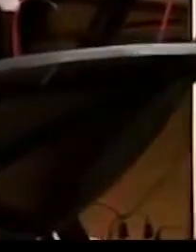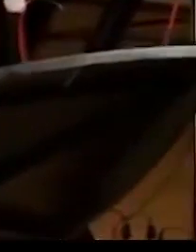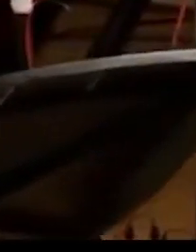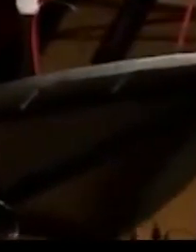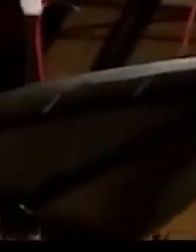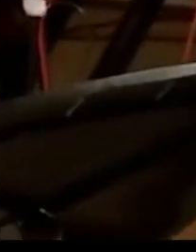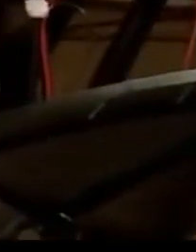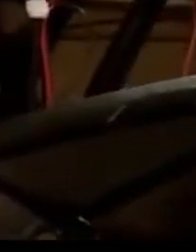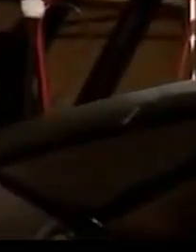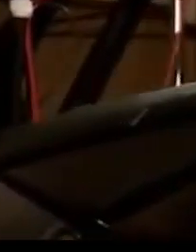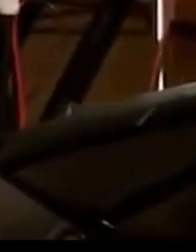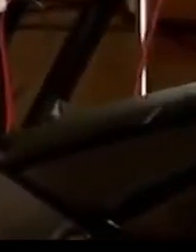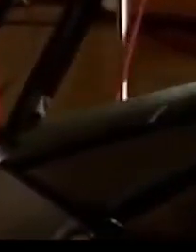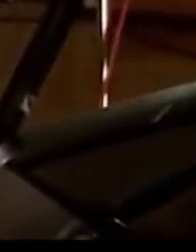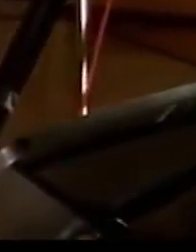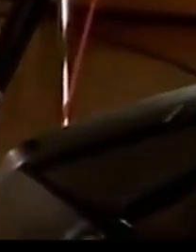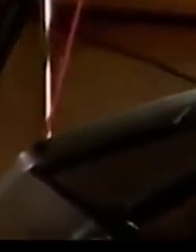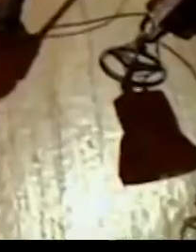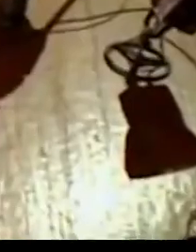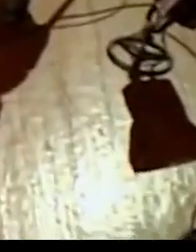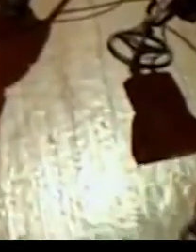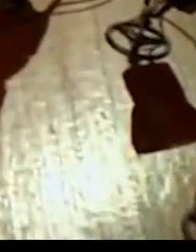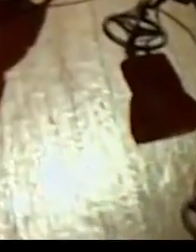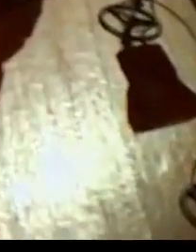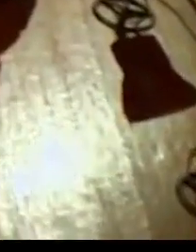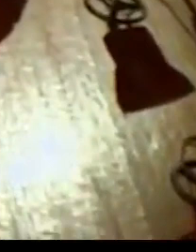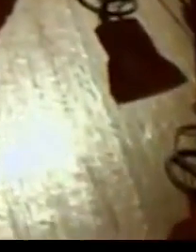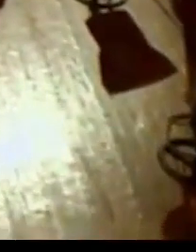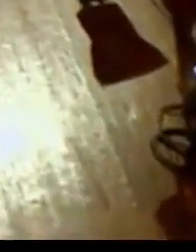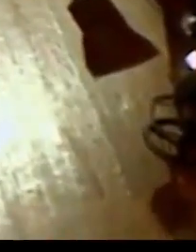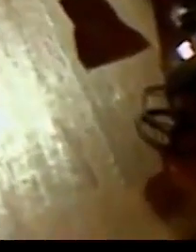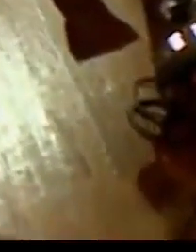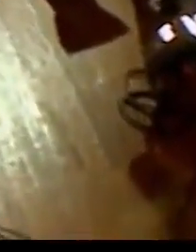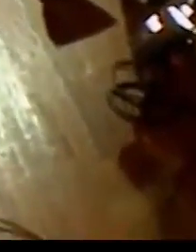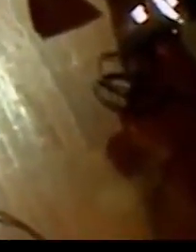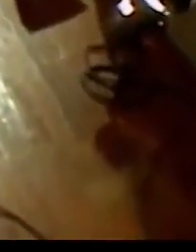tus manos y tu cuerpo sale de feliz.